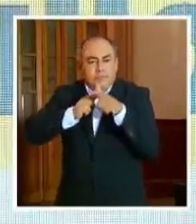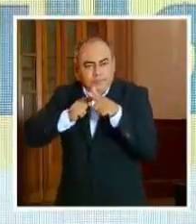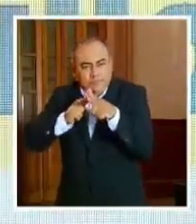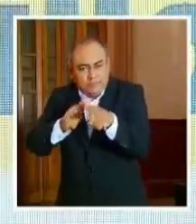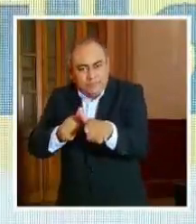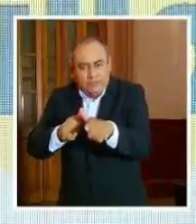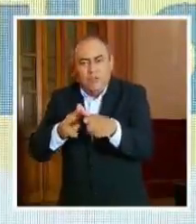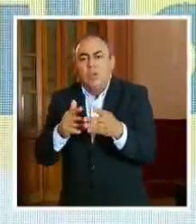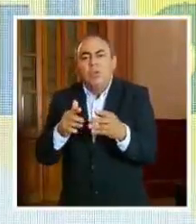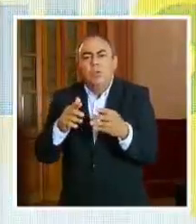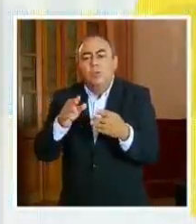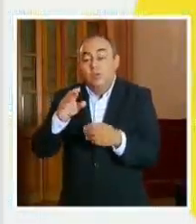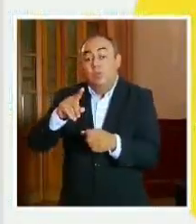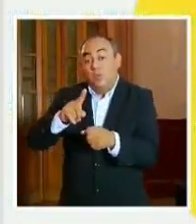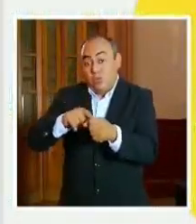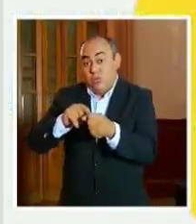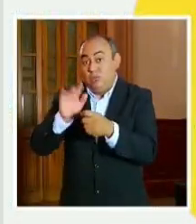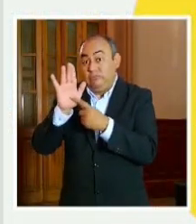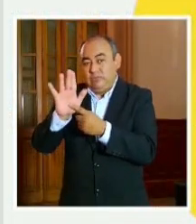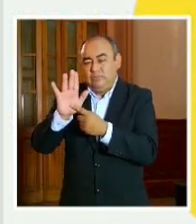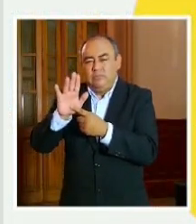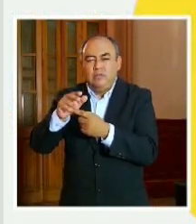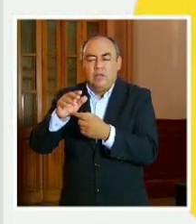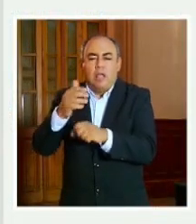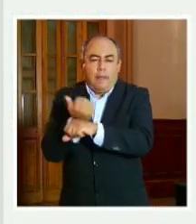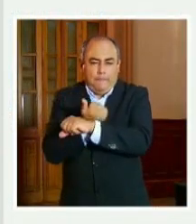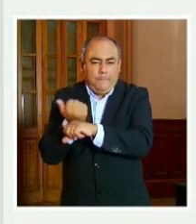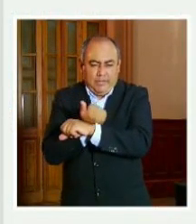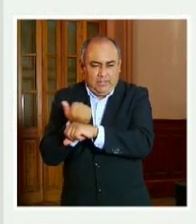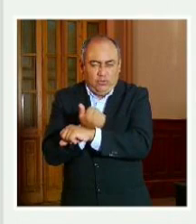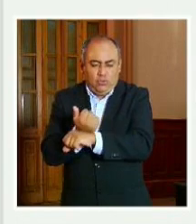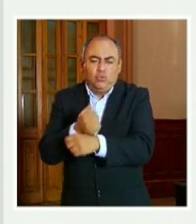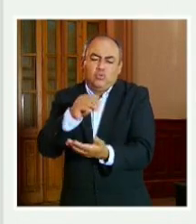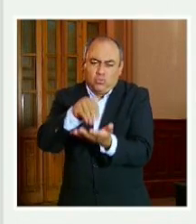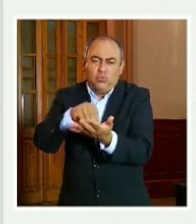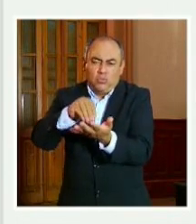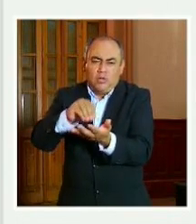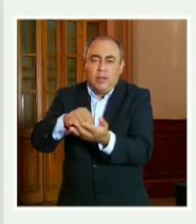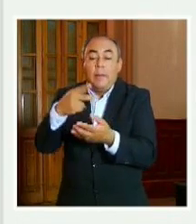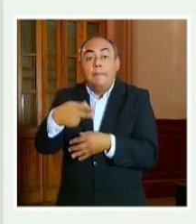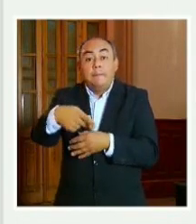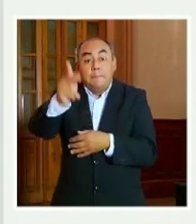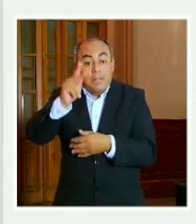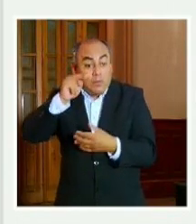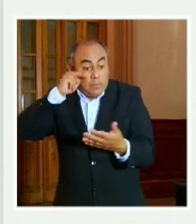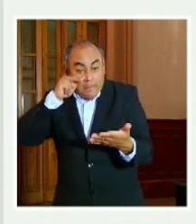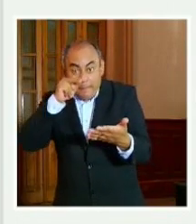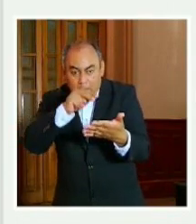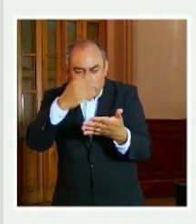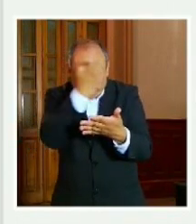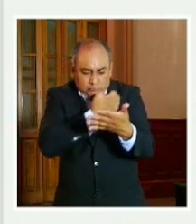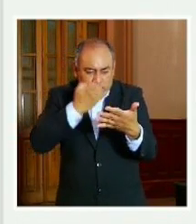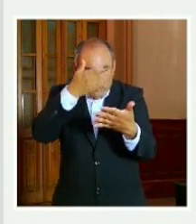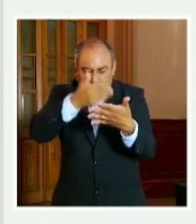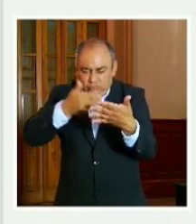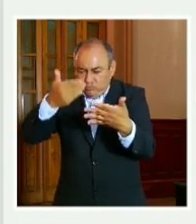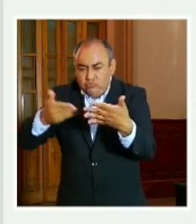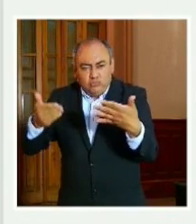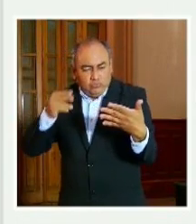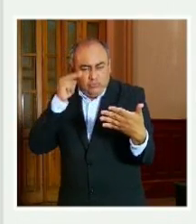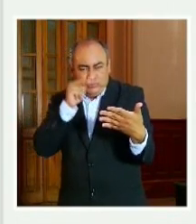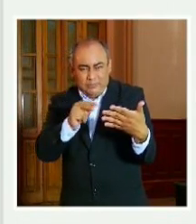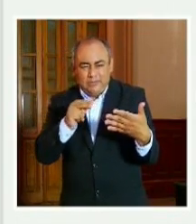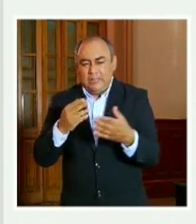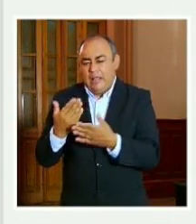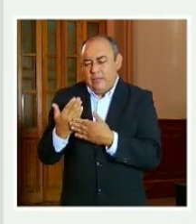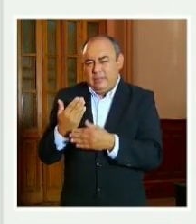en semáforo amarillo por este 31, pues vemos el comportamiento durante todo este año, desde